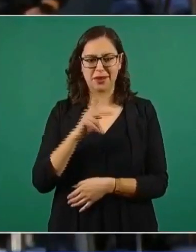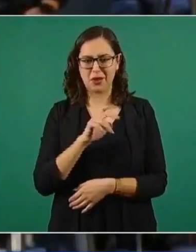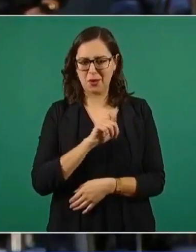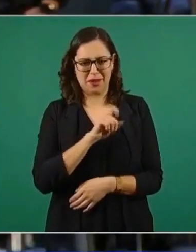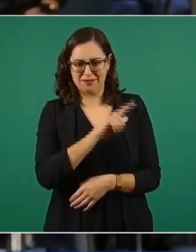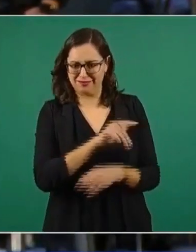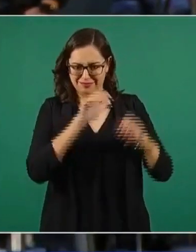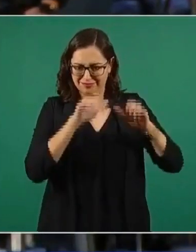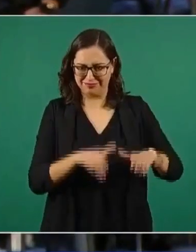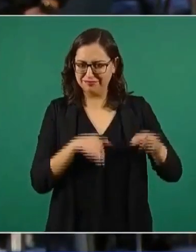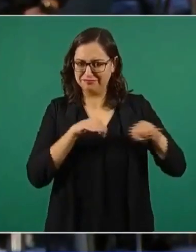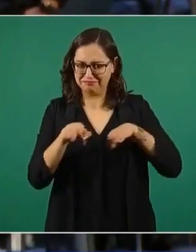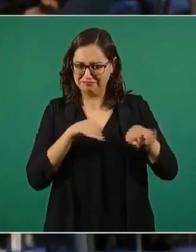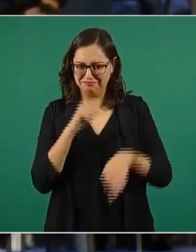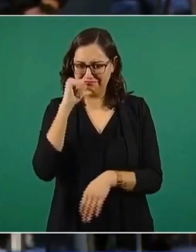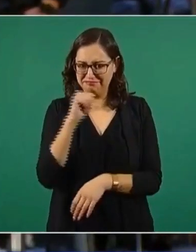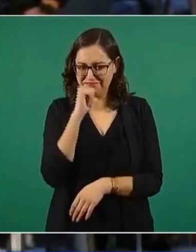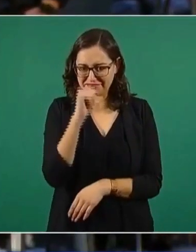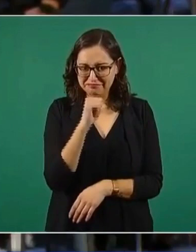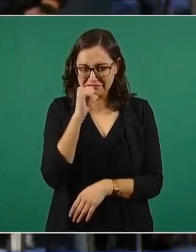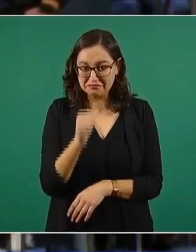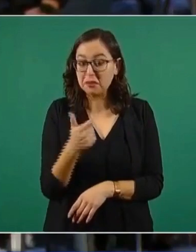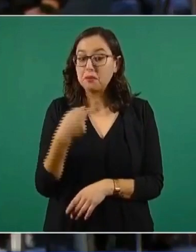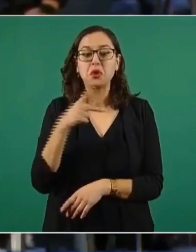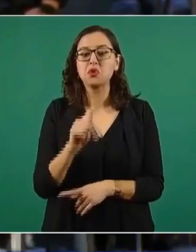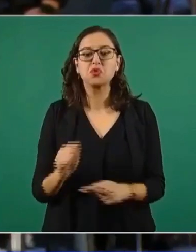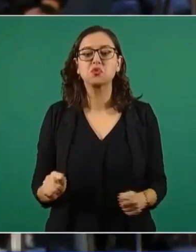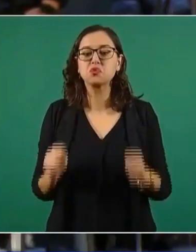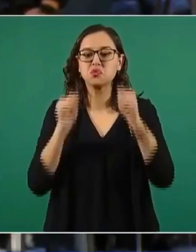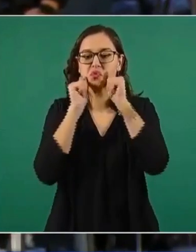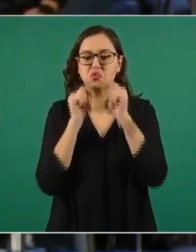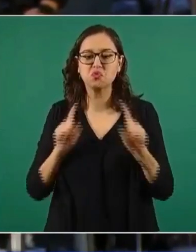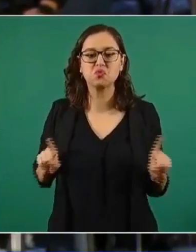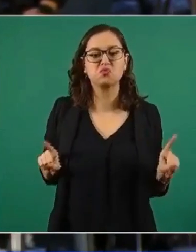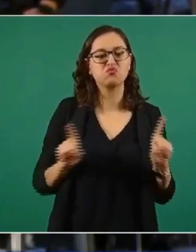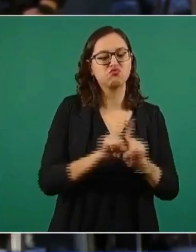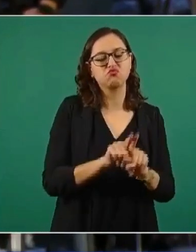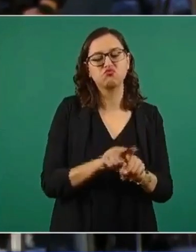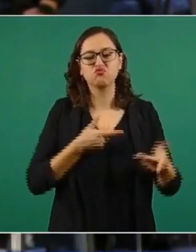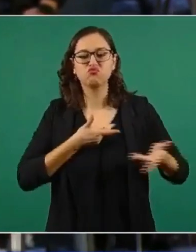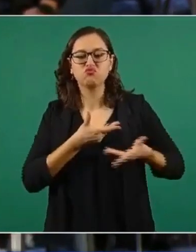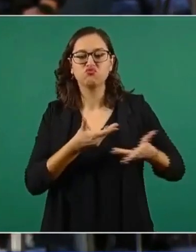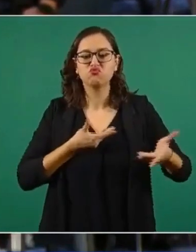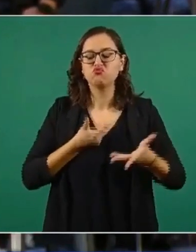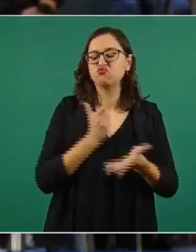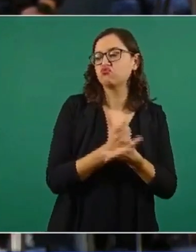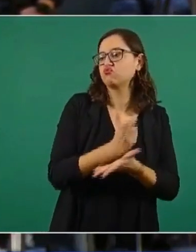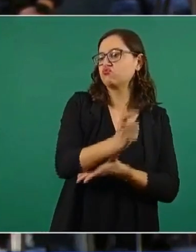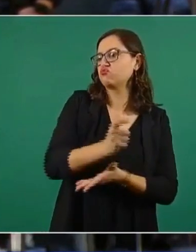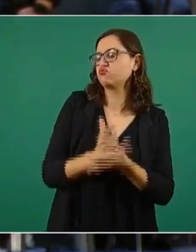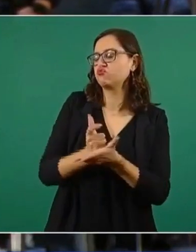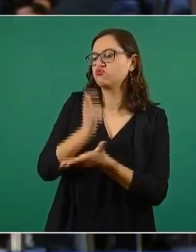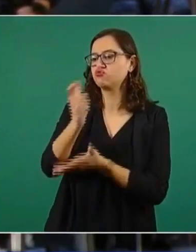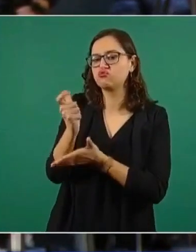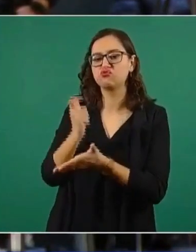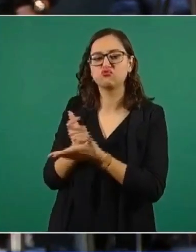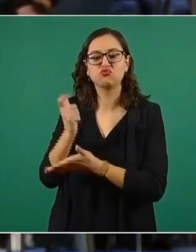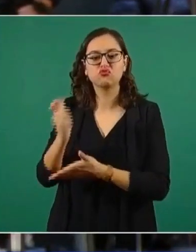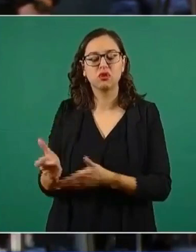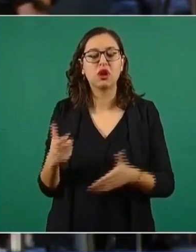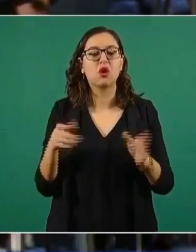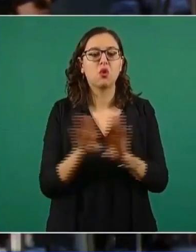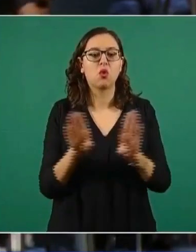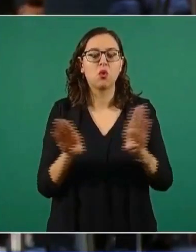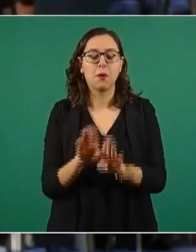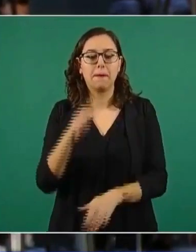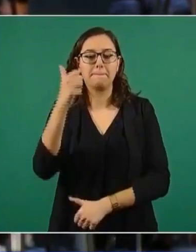Chon Chon es quien toma las decisiones de los pagos a proveedores, definición de servicios, base de